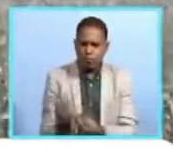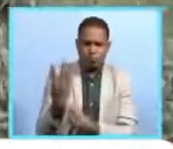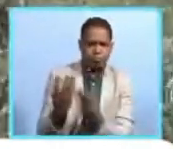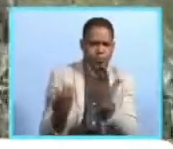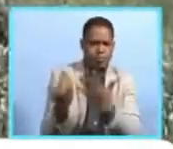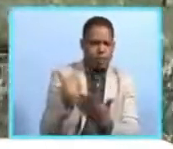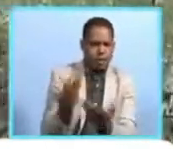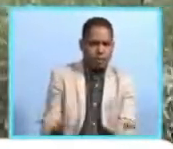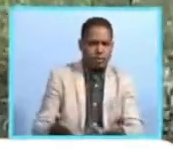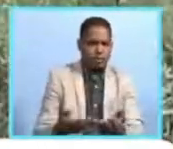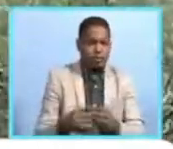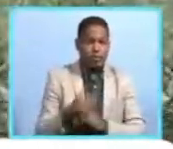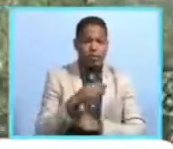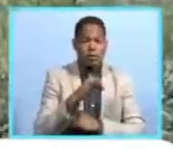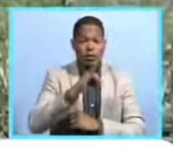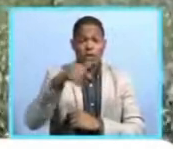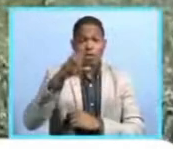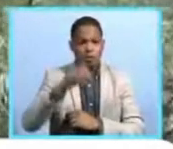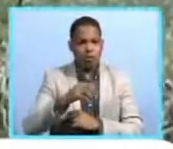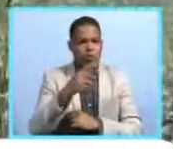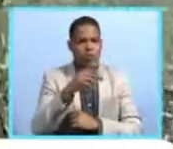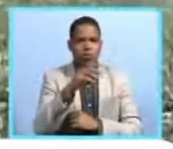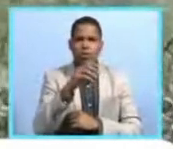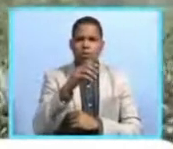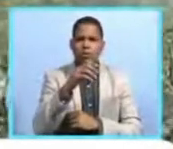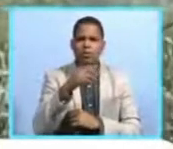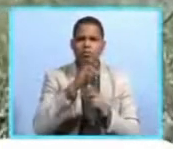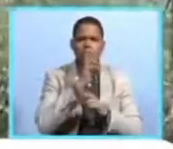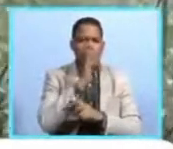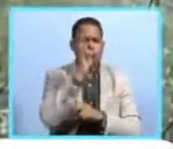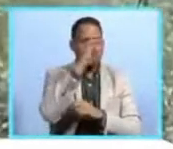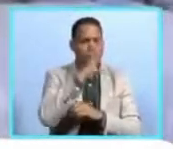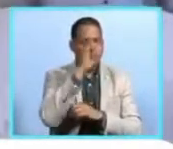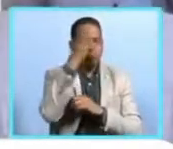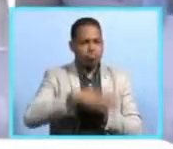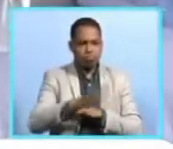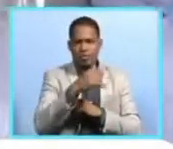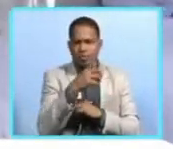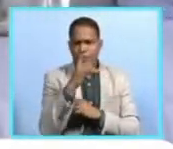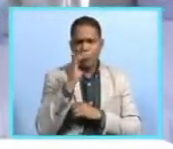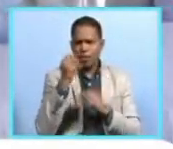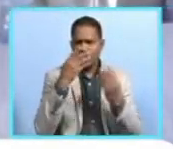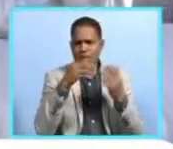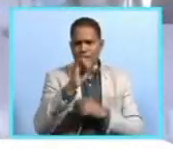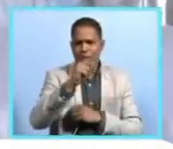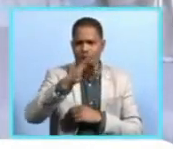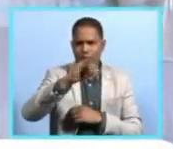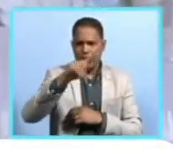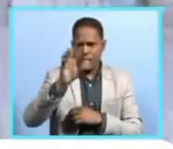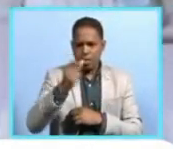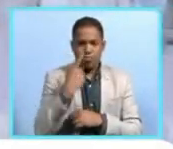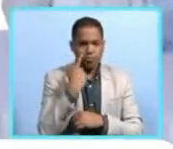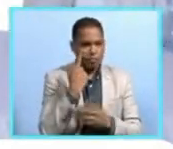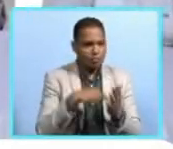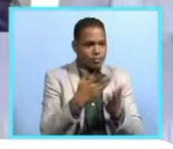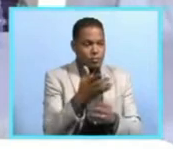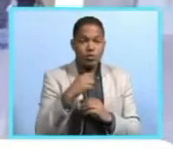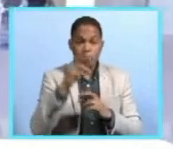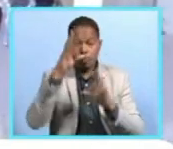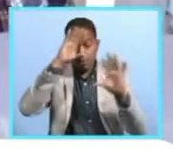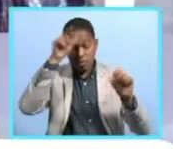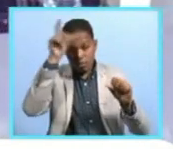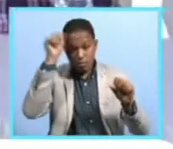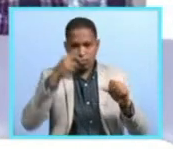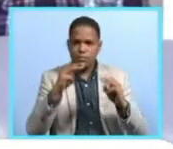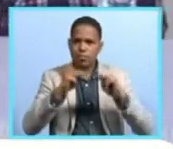ajo trompa de elefante es una iniciativa del presidente Abinader, pero ahora están varados, endeudados y sin respuestas por parte